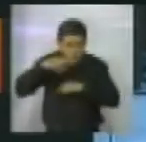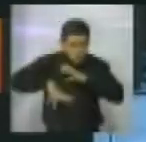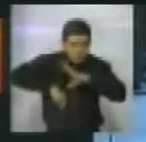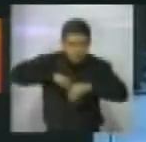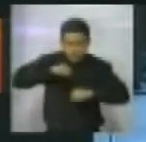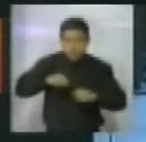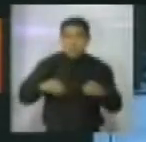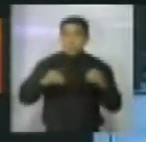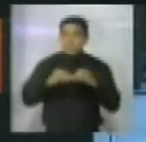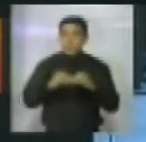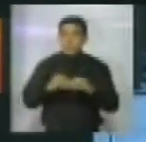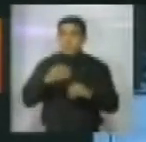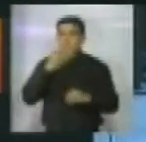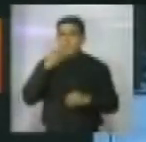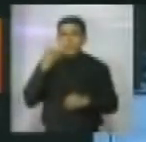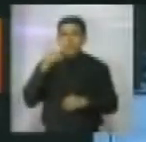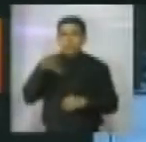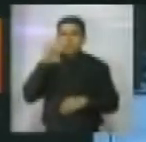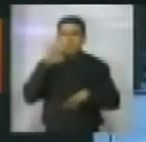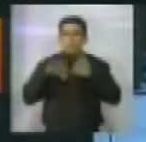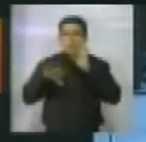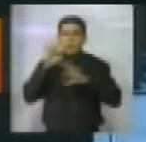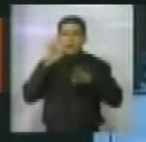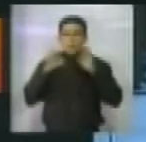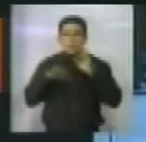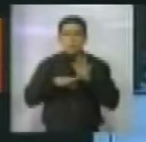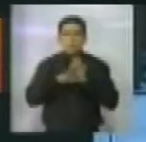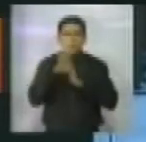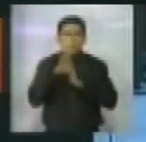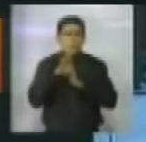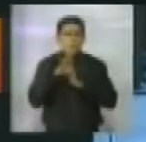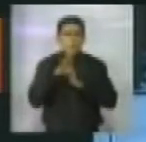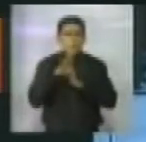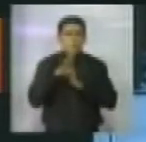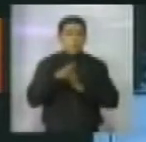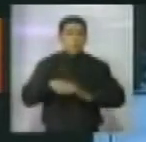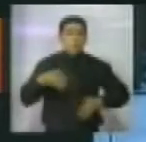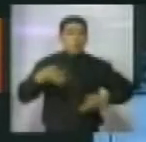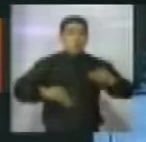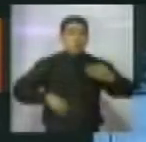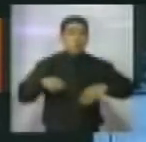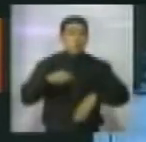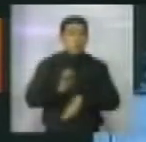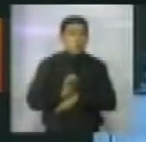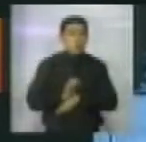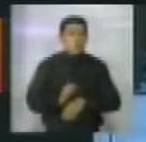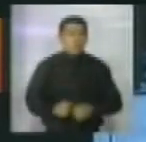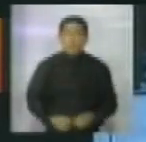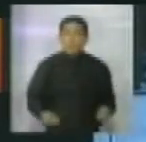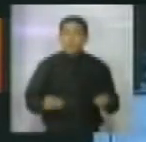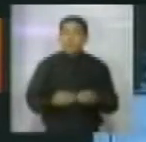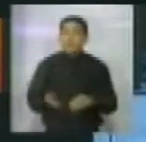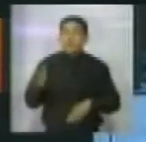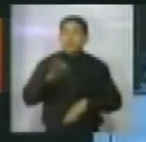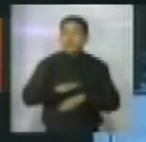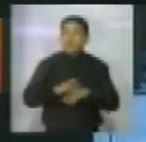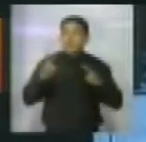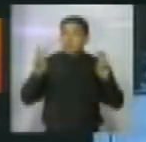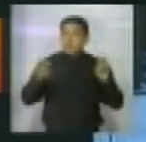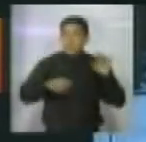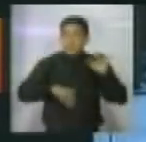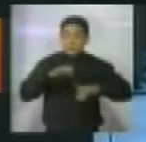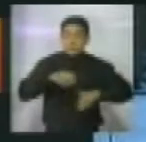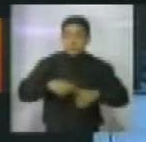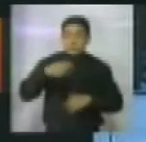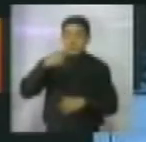mejor proceso de selección que garantice un avance en el sistema judicial en el Ecuador. Así se refirieron al tema tanto el secretario